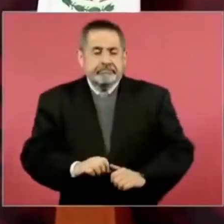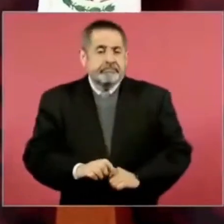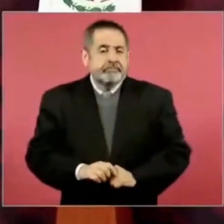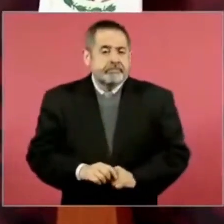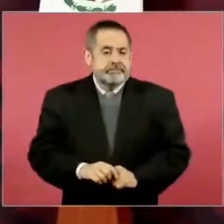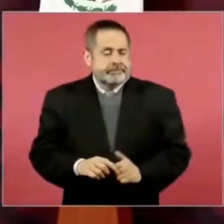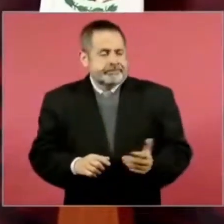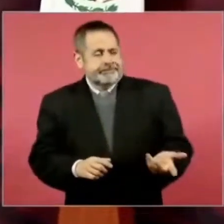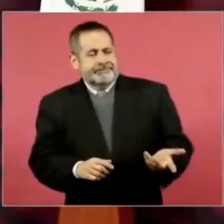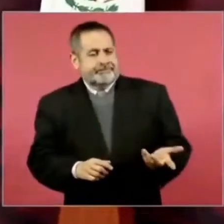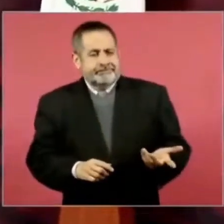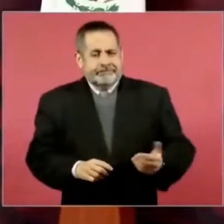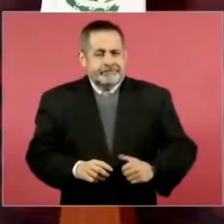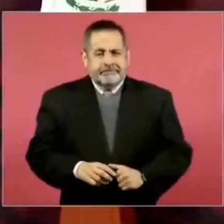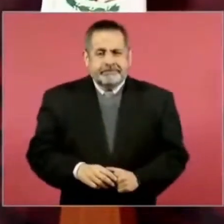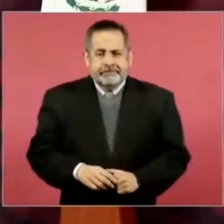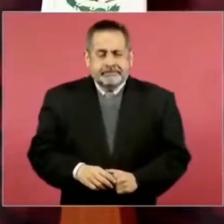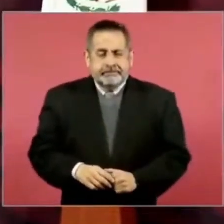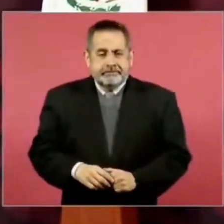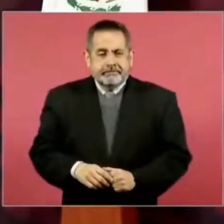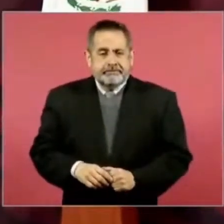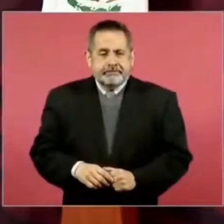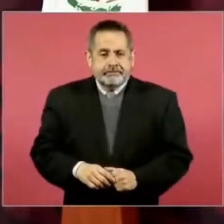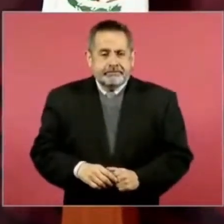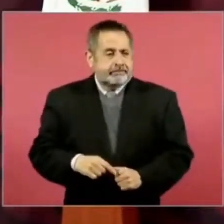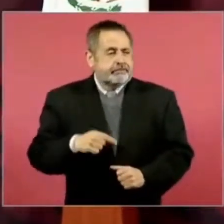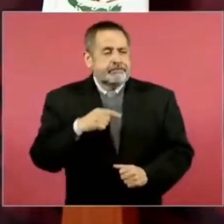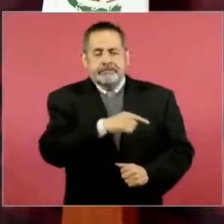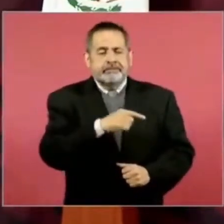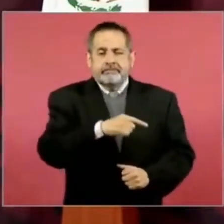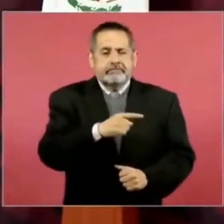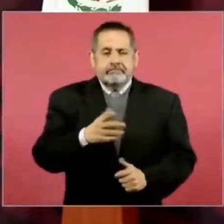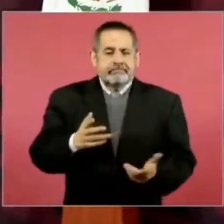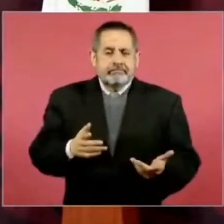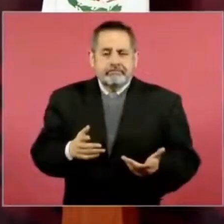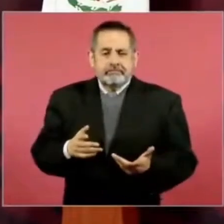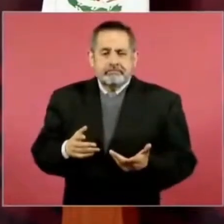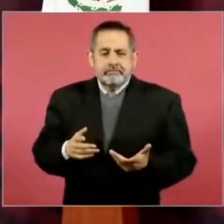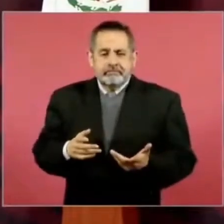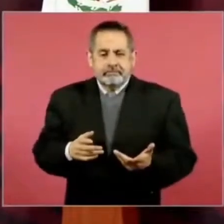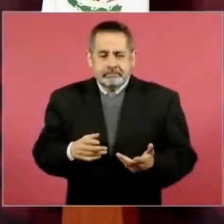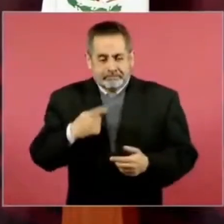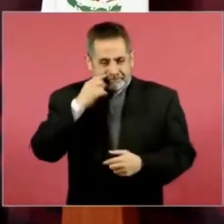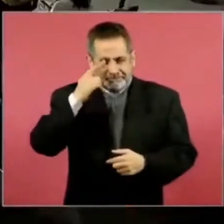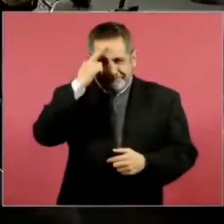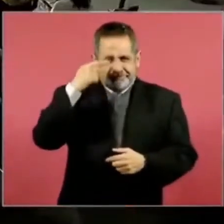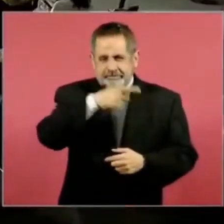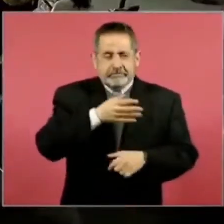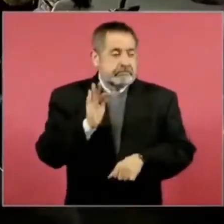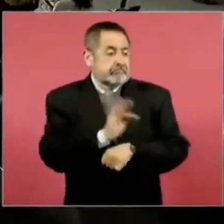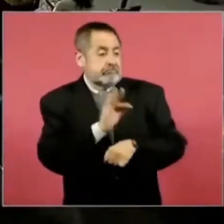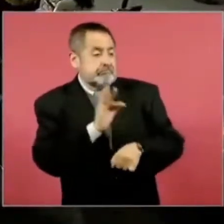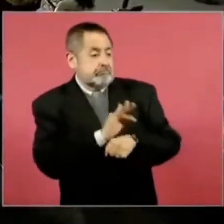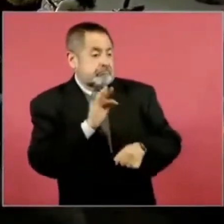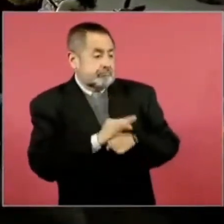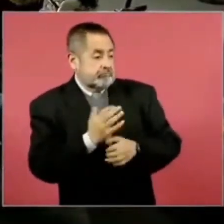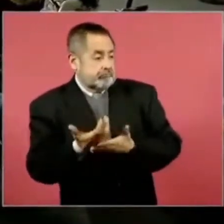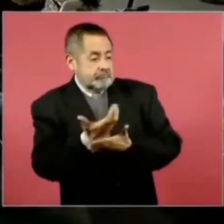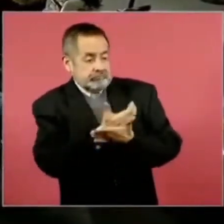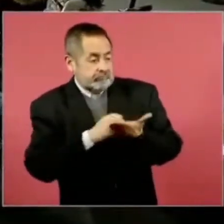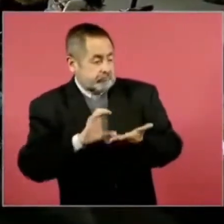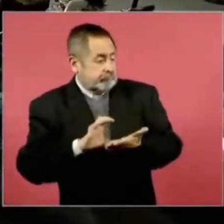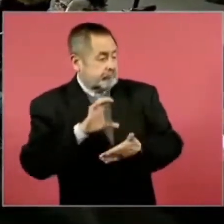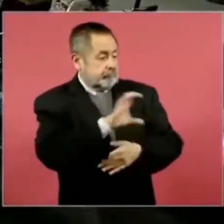Porque ni modo que él se inconformara cuando estaba esta política. Miren el